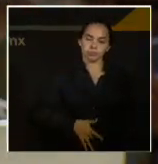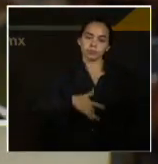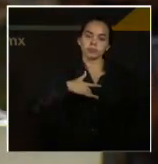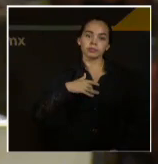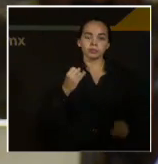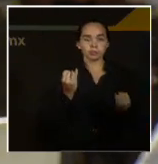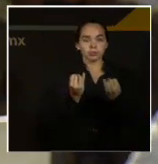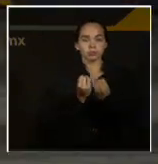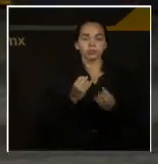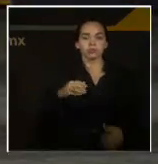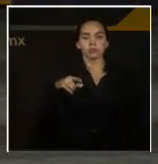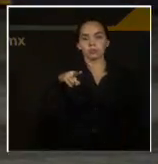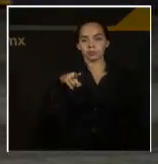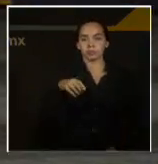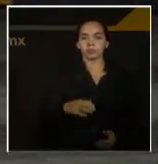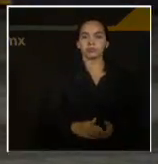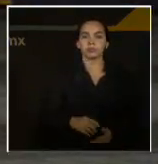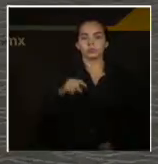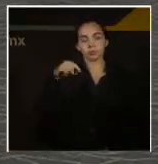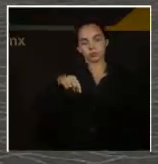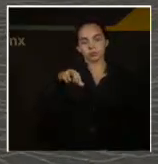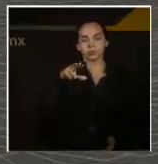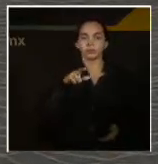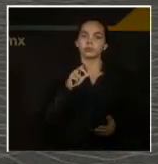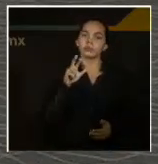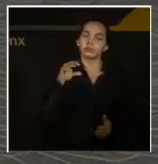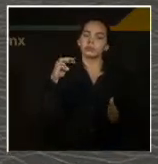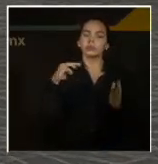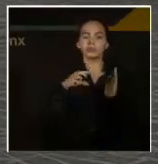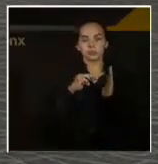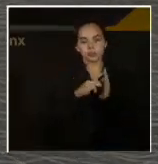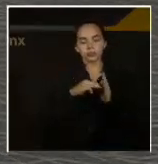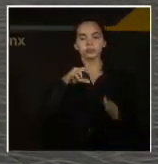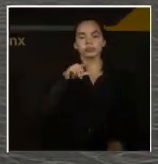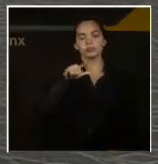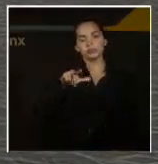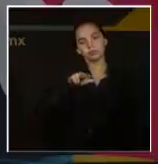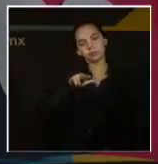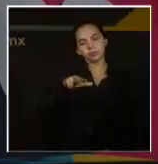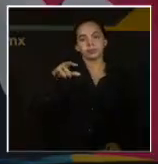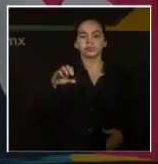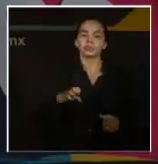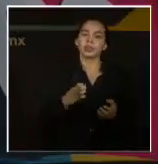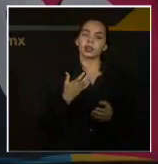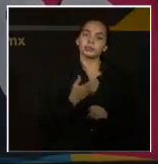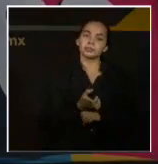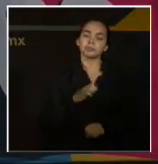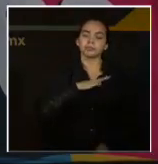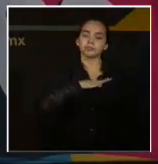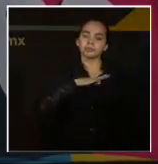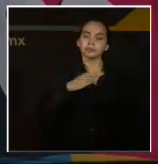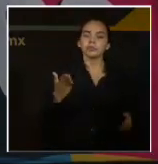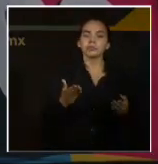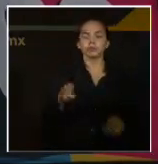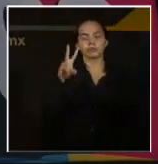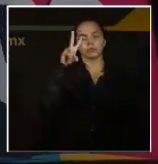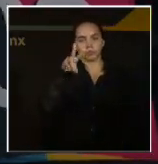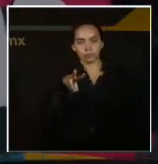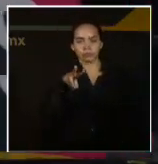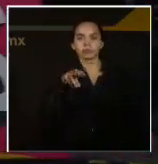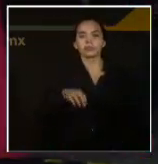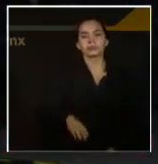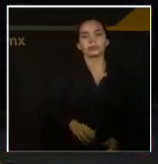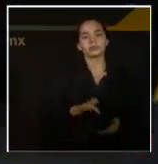que el yucateco siente y que este 2018 la esperanza de los yucatecos las podamos hacer realidad. Muchas